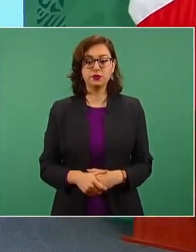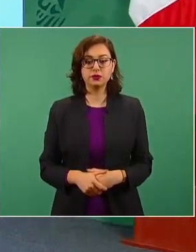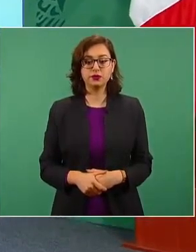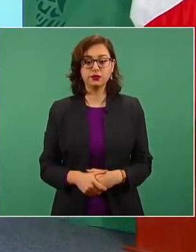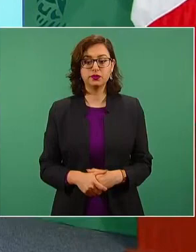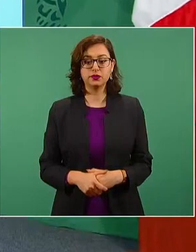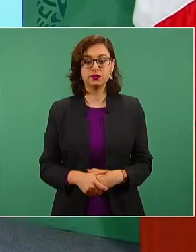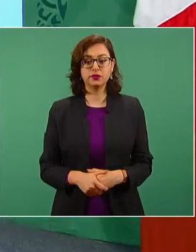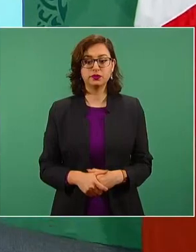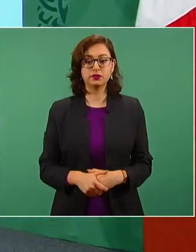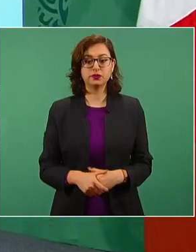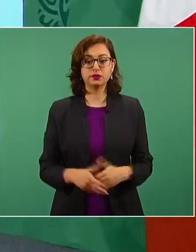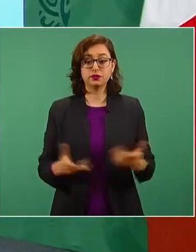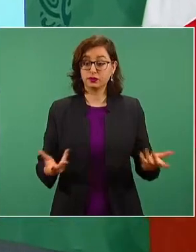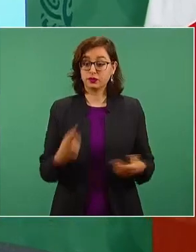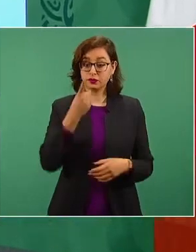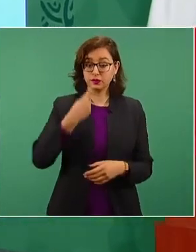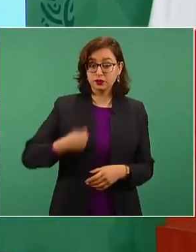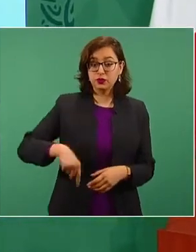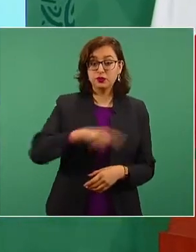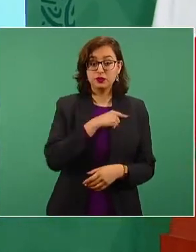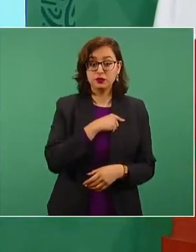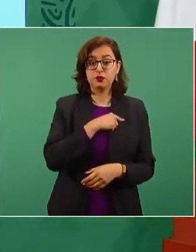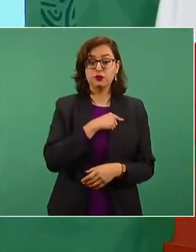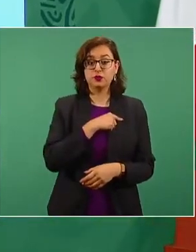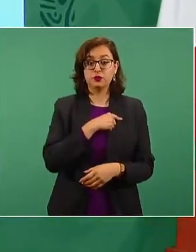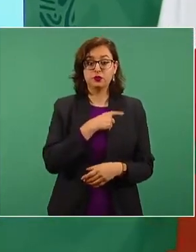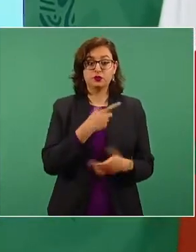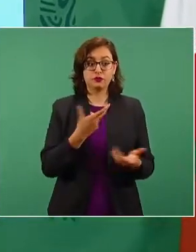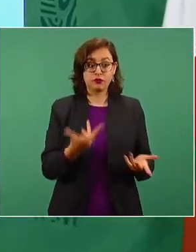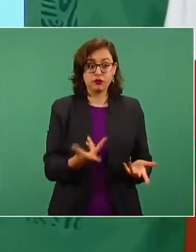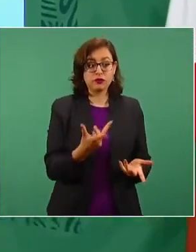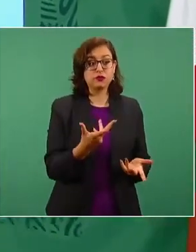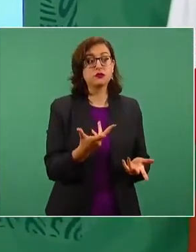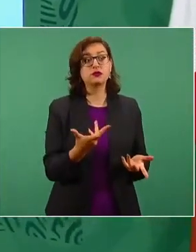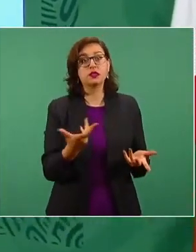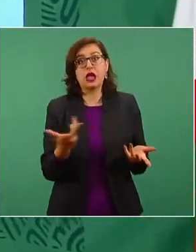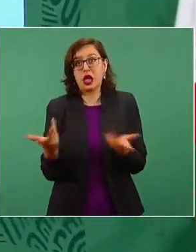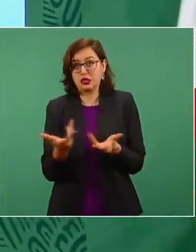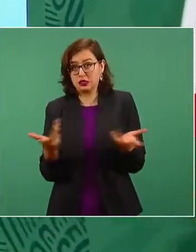estamos ayudando a los campesinos